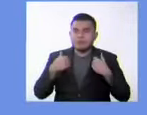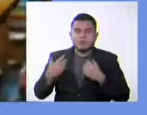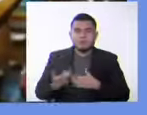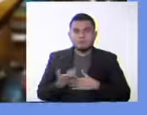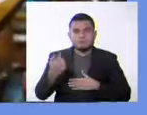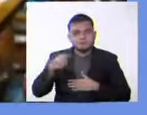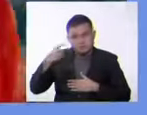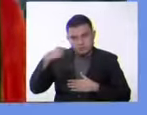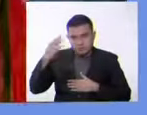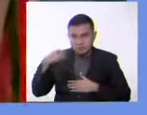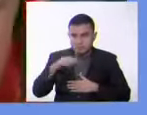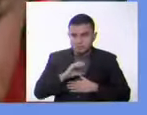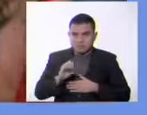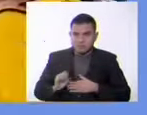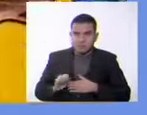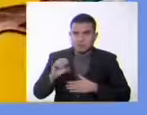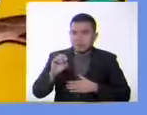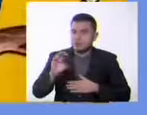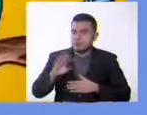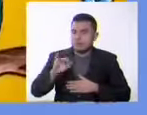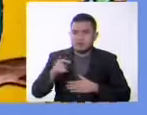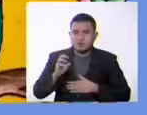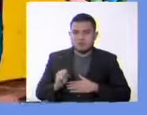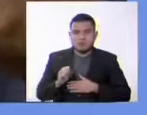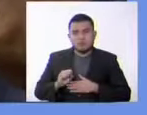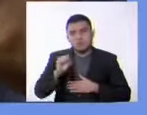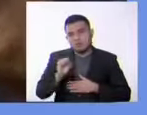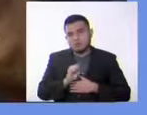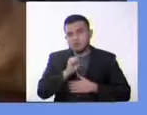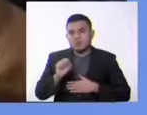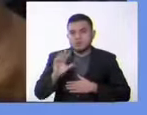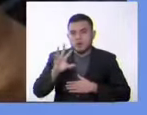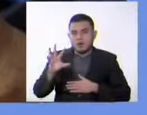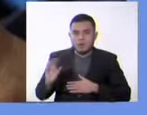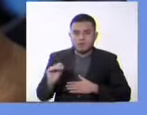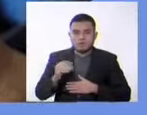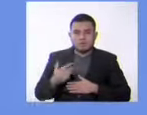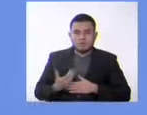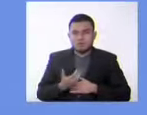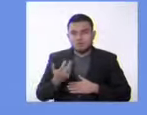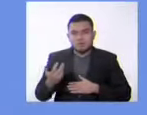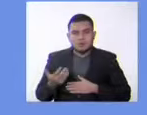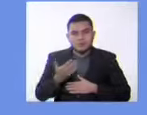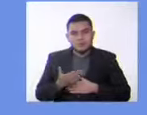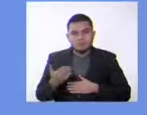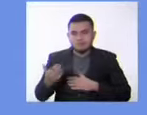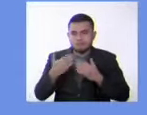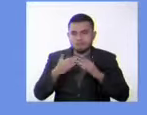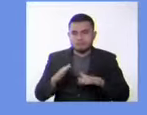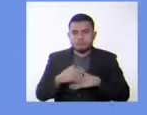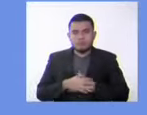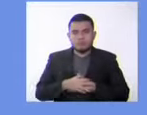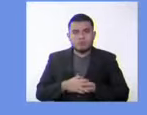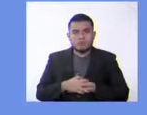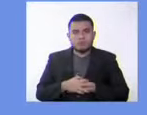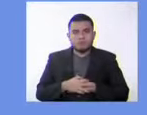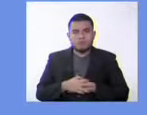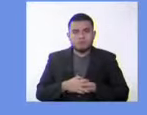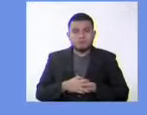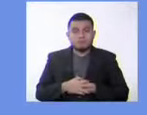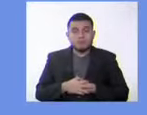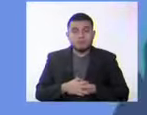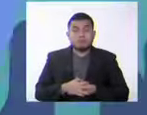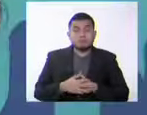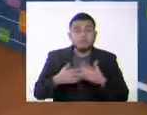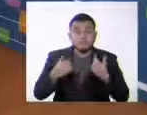es un objeto, puede ser una canción, puede ser un arte, de todos los diferentes tipos de arte, y que lo debemos de